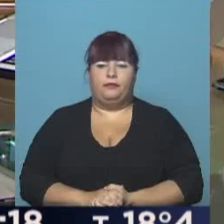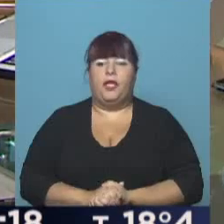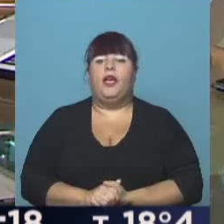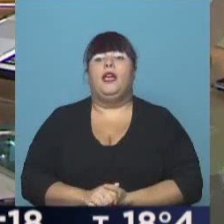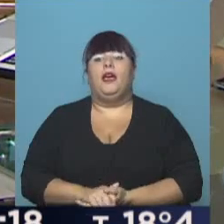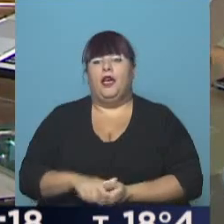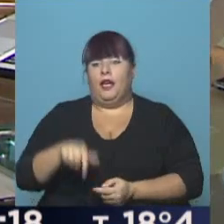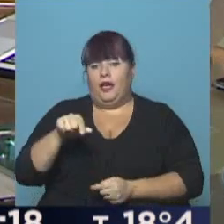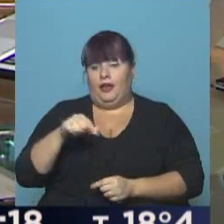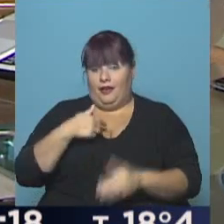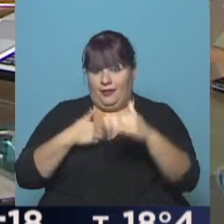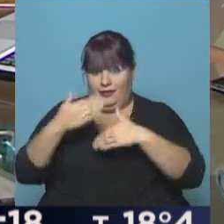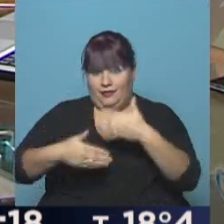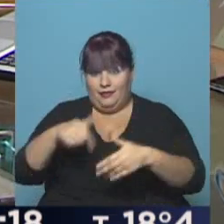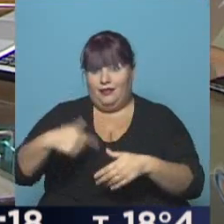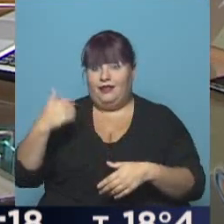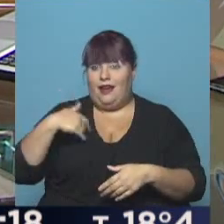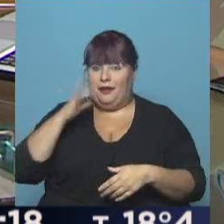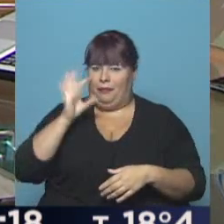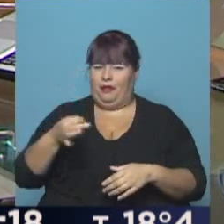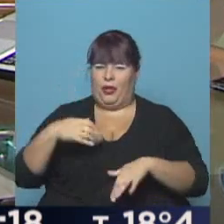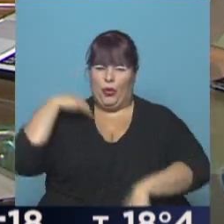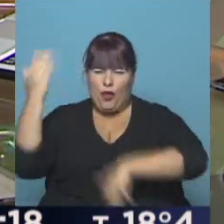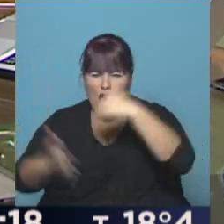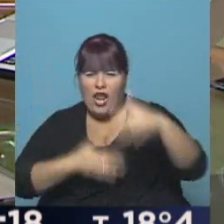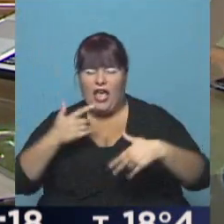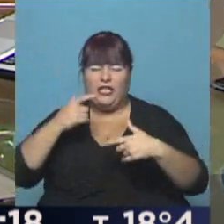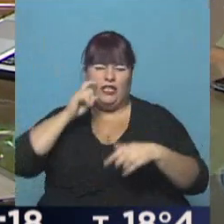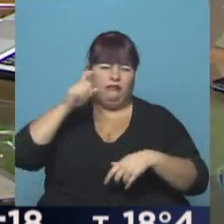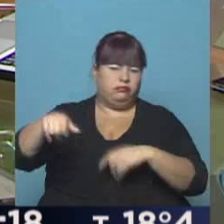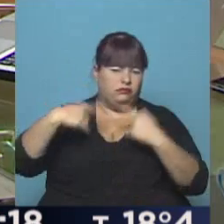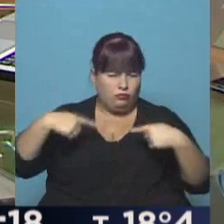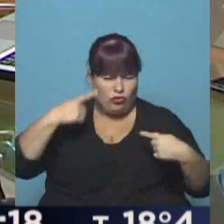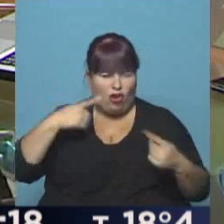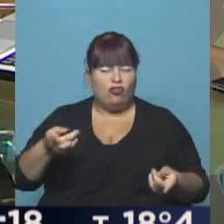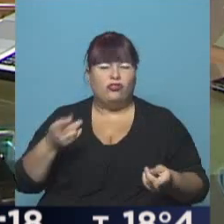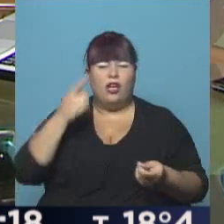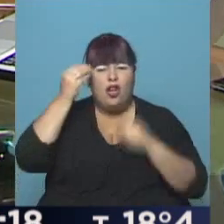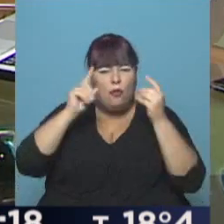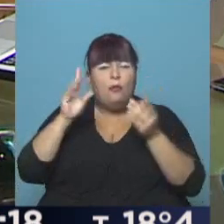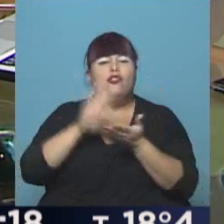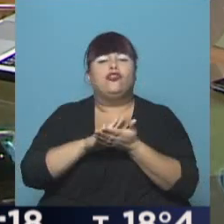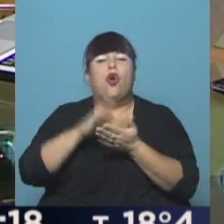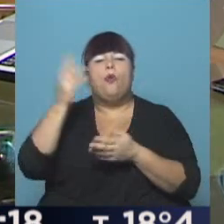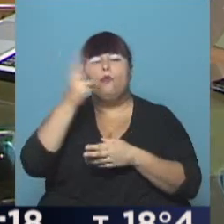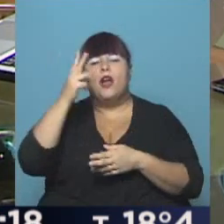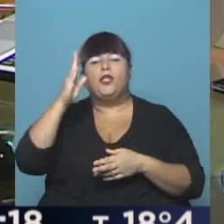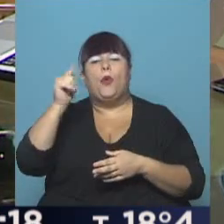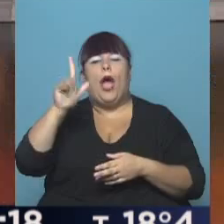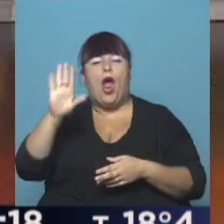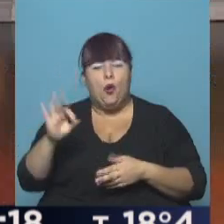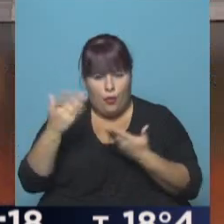tan sólo dices que nuestra sociedad demostró lo insensible violenta e indiferente que puede ser una vez más nos ocupamos de la muerte de manuel balboa